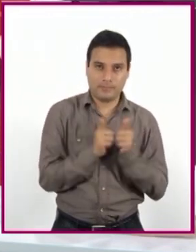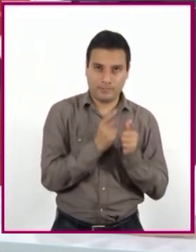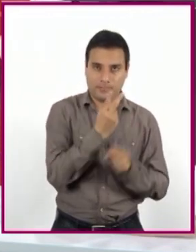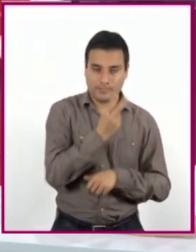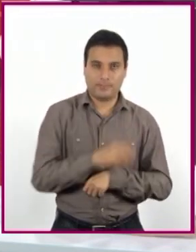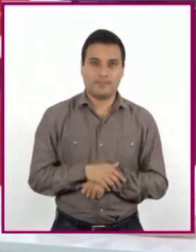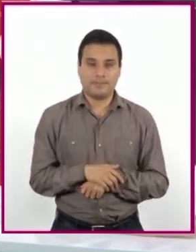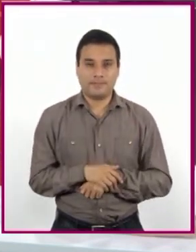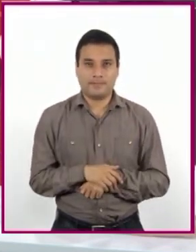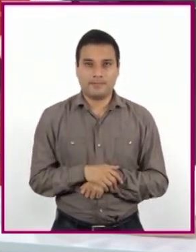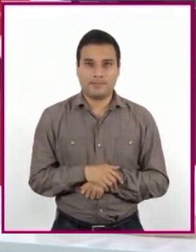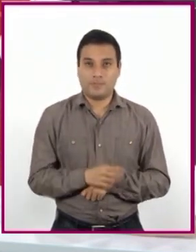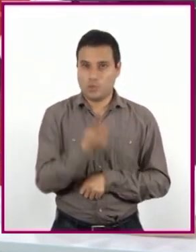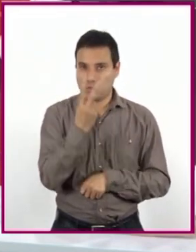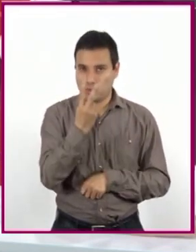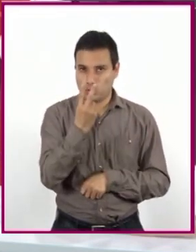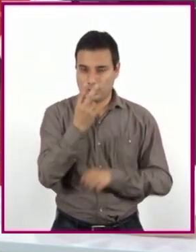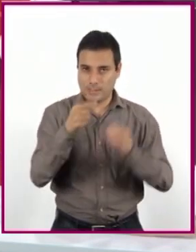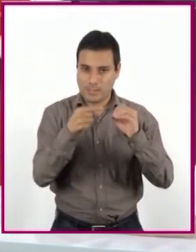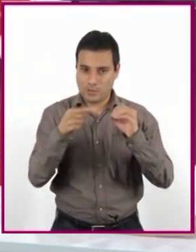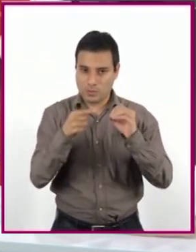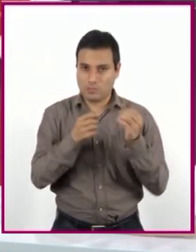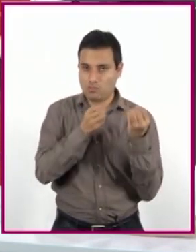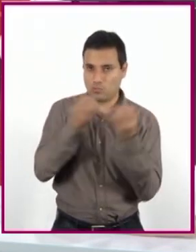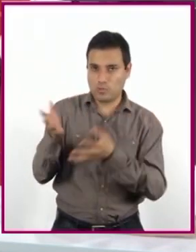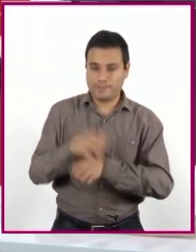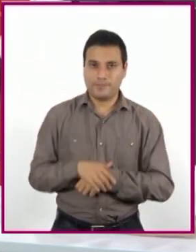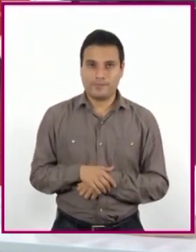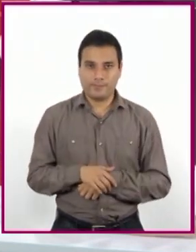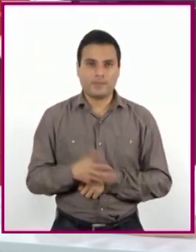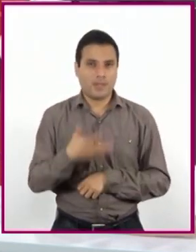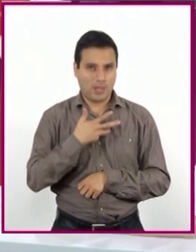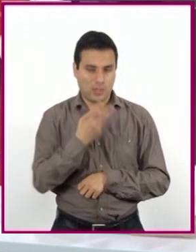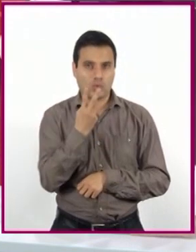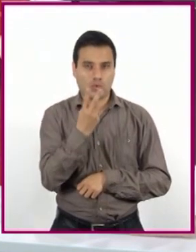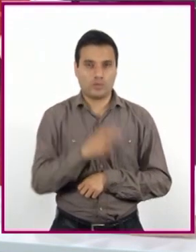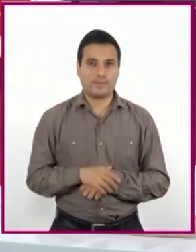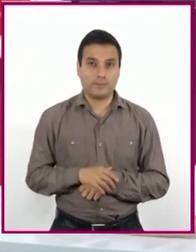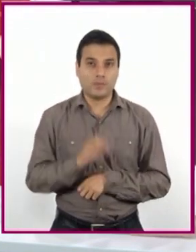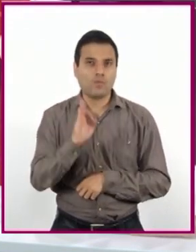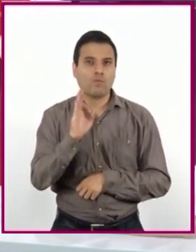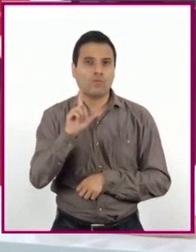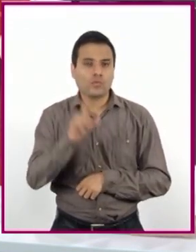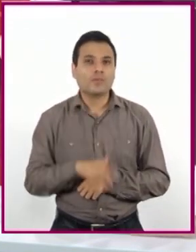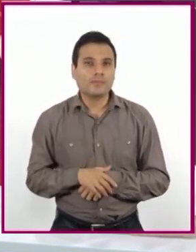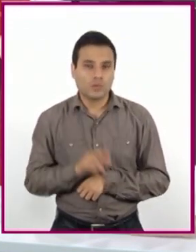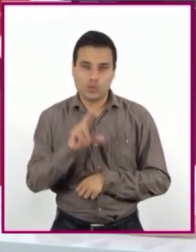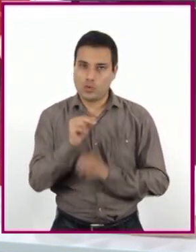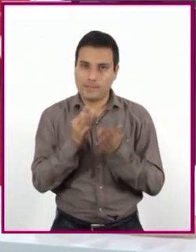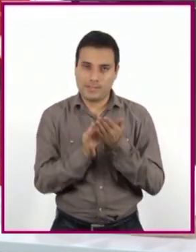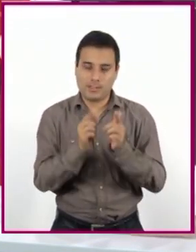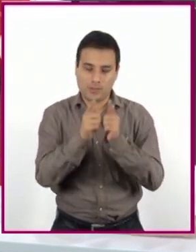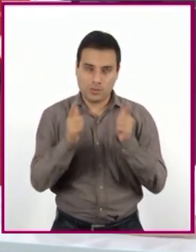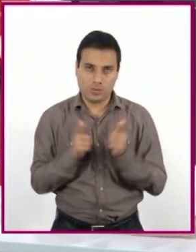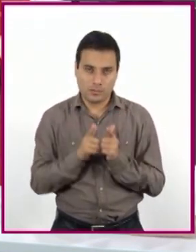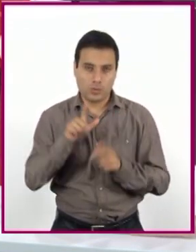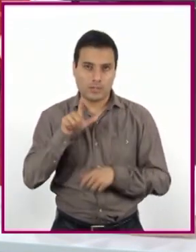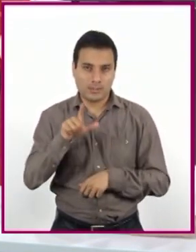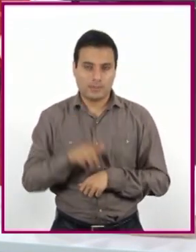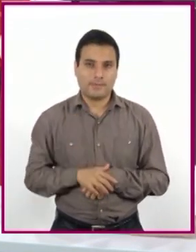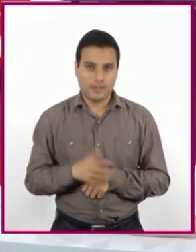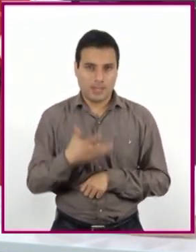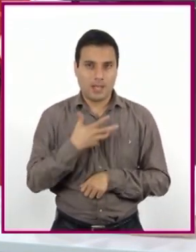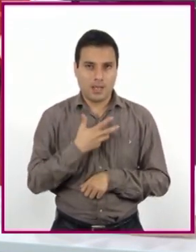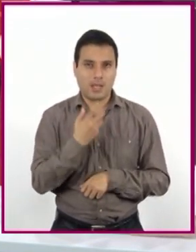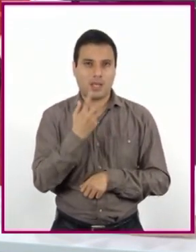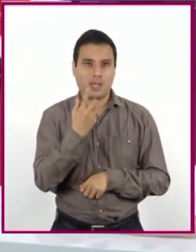cede 2 electrones, tiene 2+, y luego flúor, no metal, grupo 17. Tiene